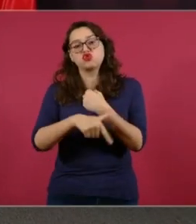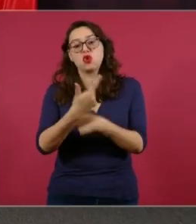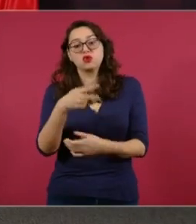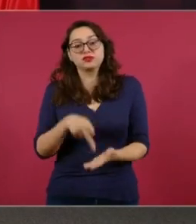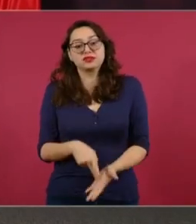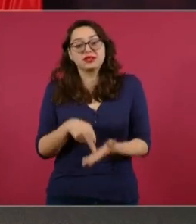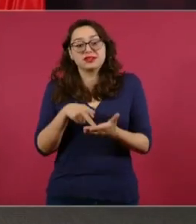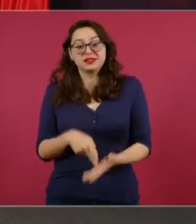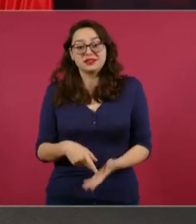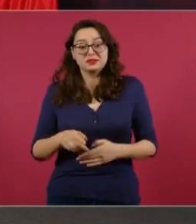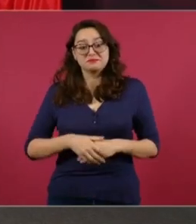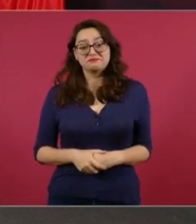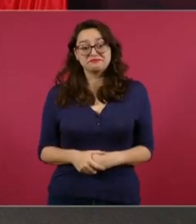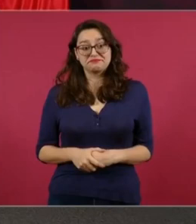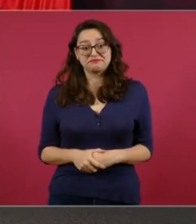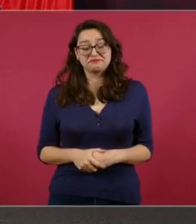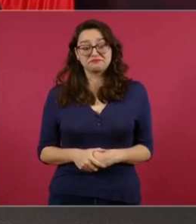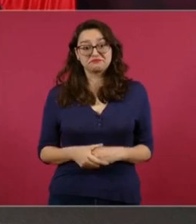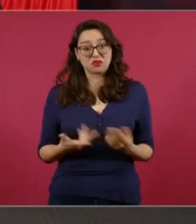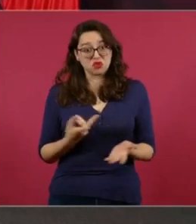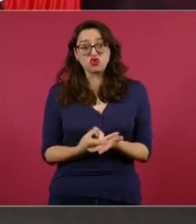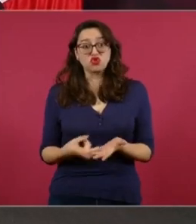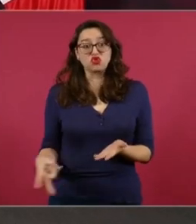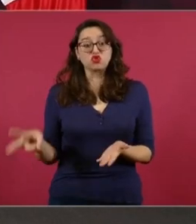de 6 a 12.